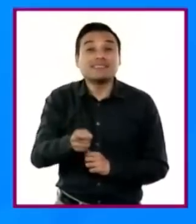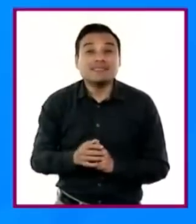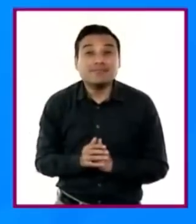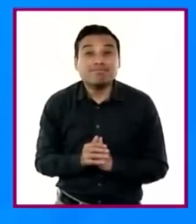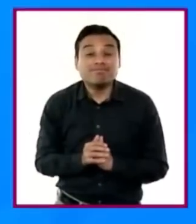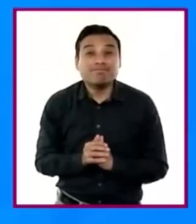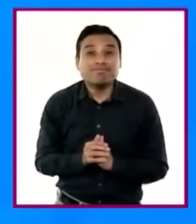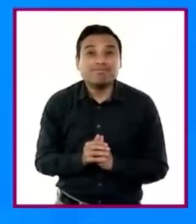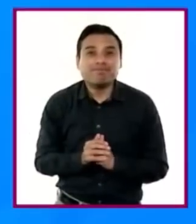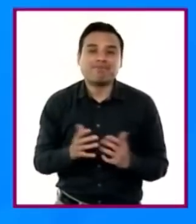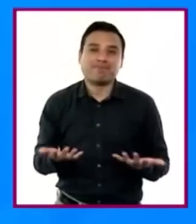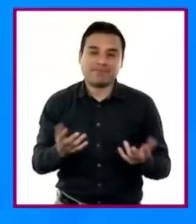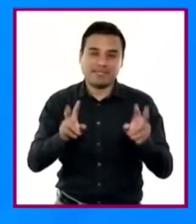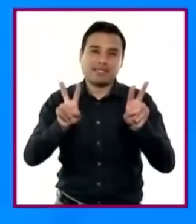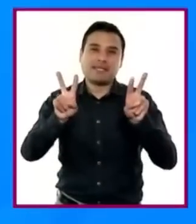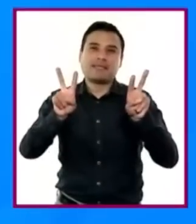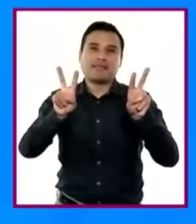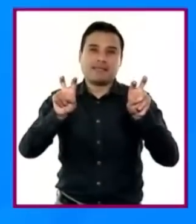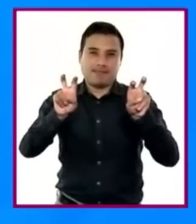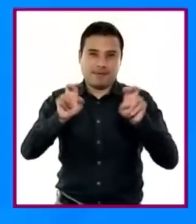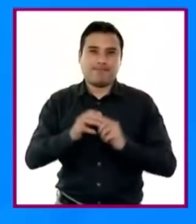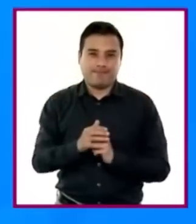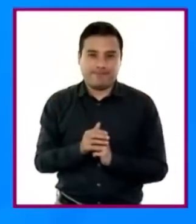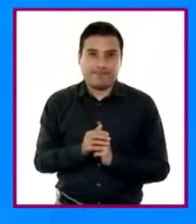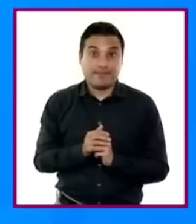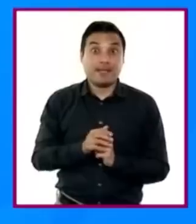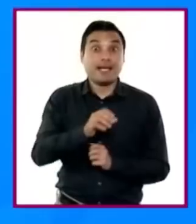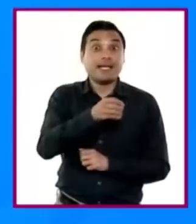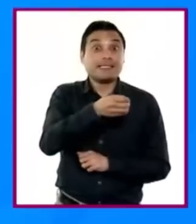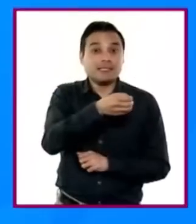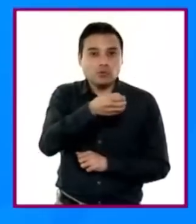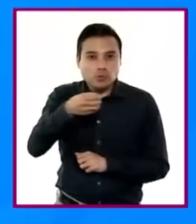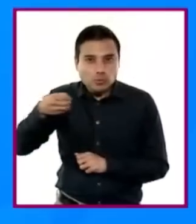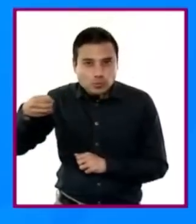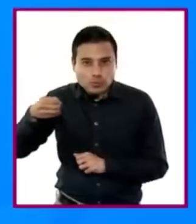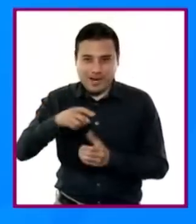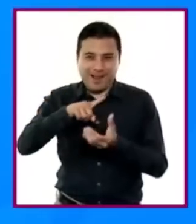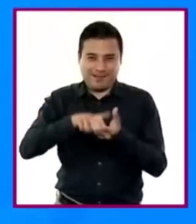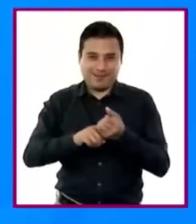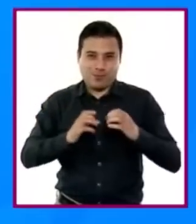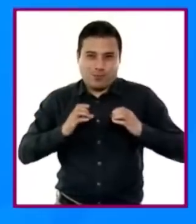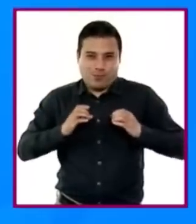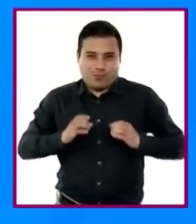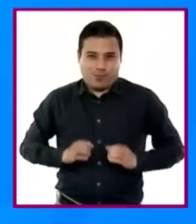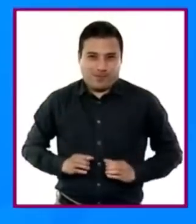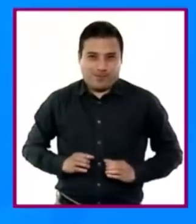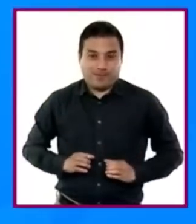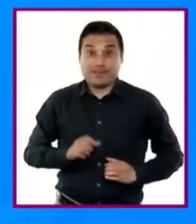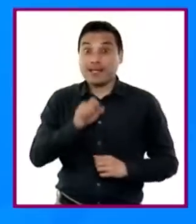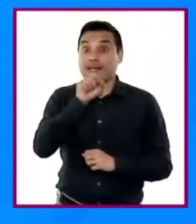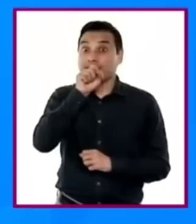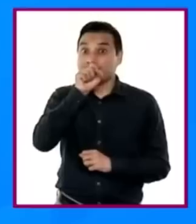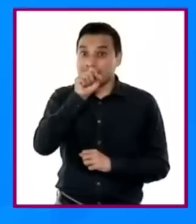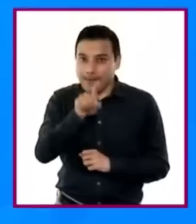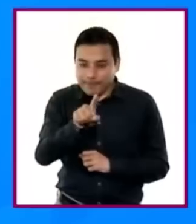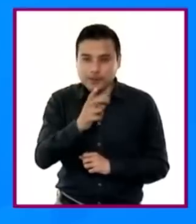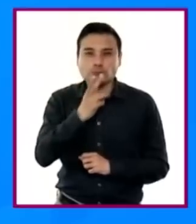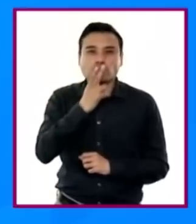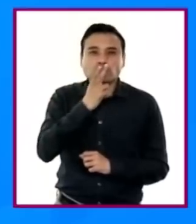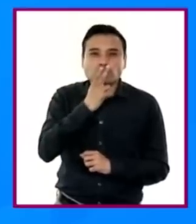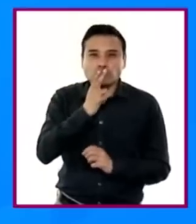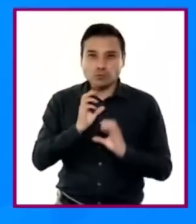la estructura y el funcionamiento de su cuerpo y prácticas para su cuidado